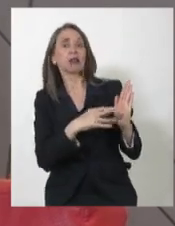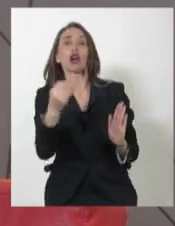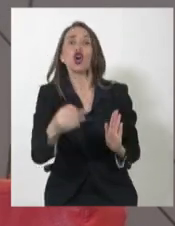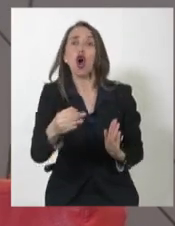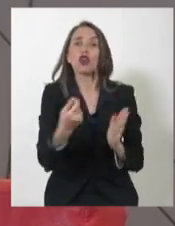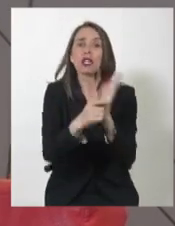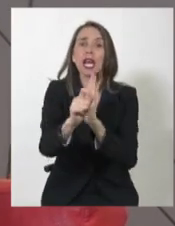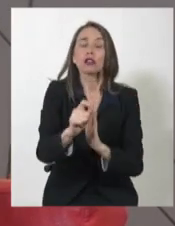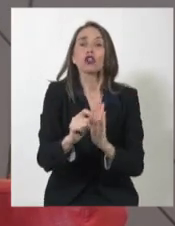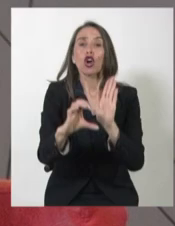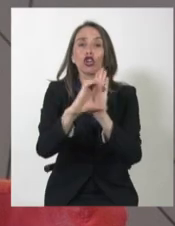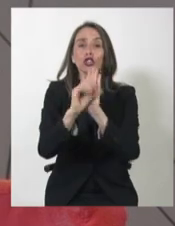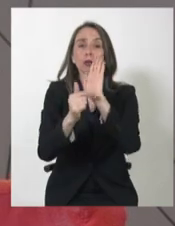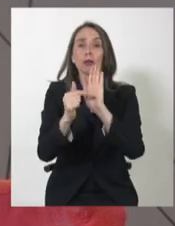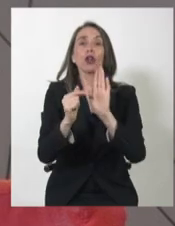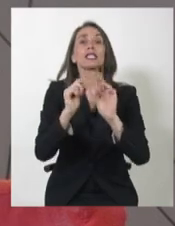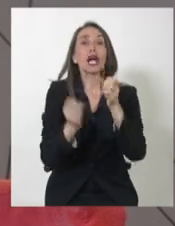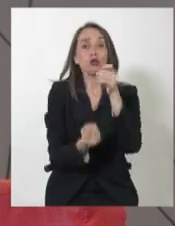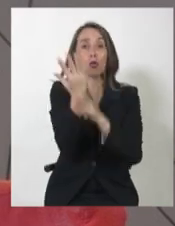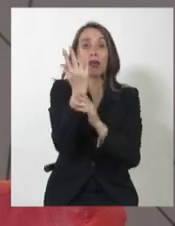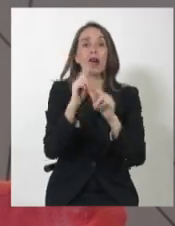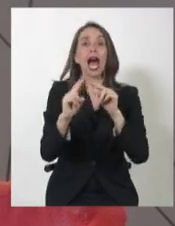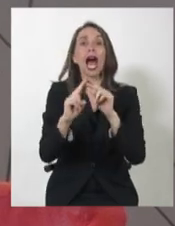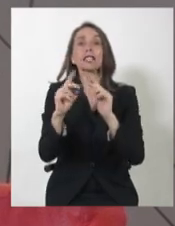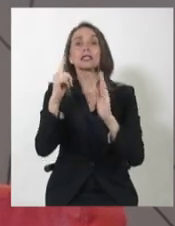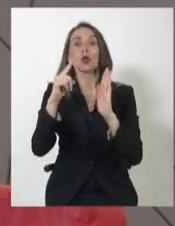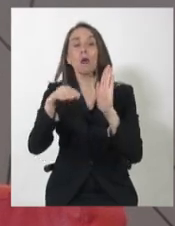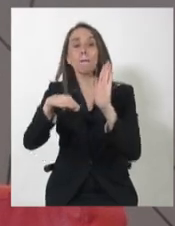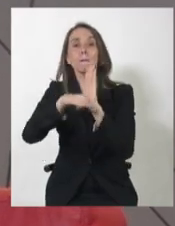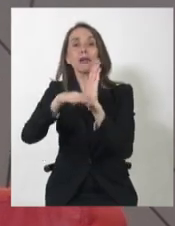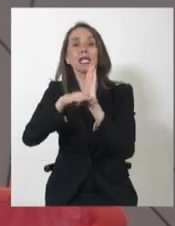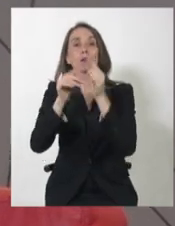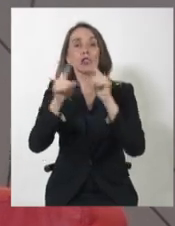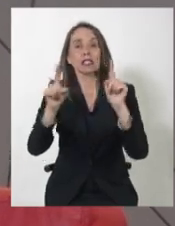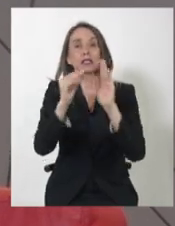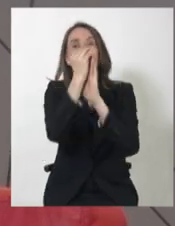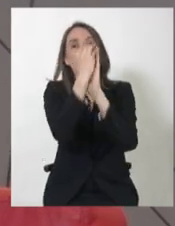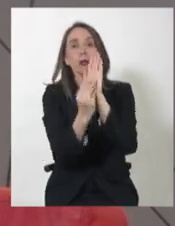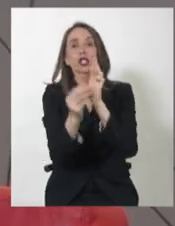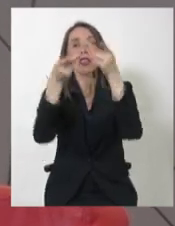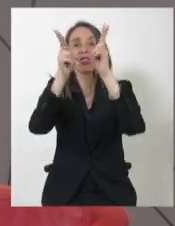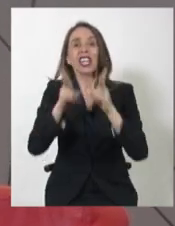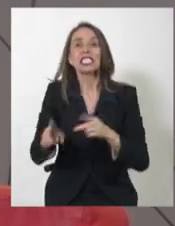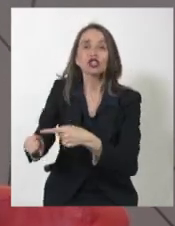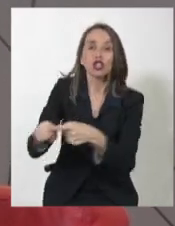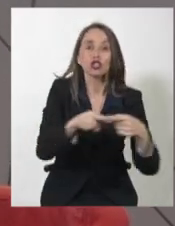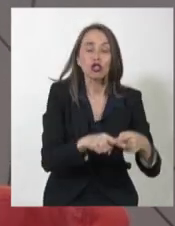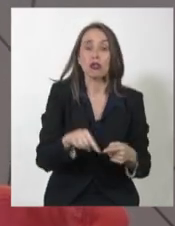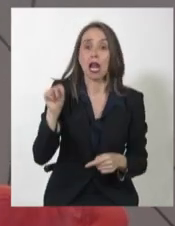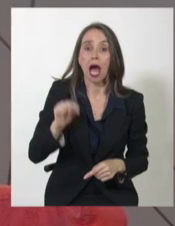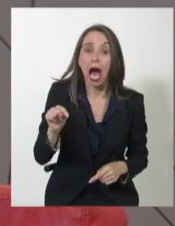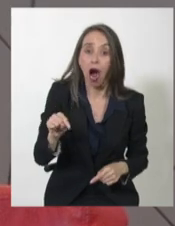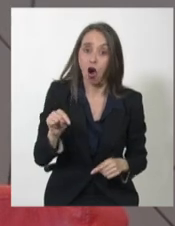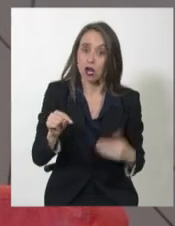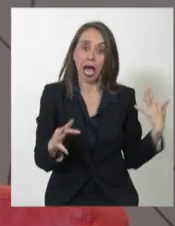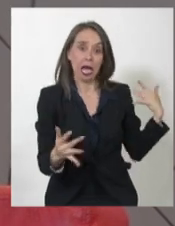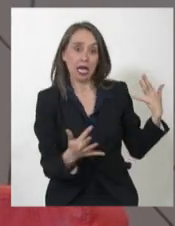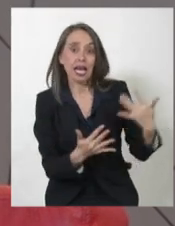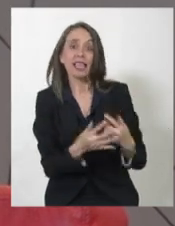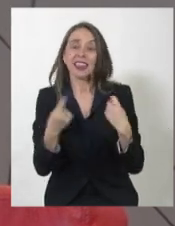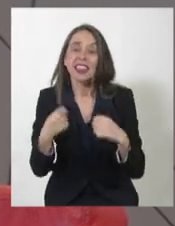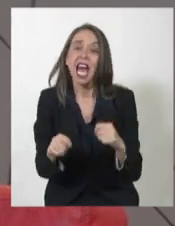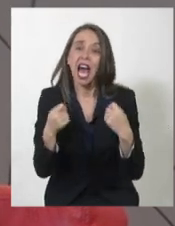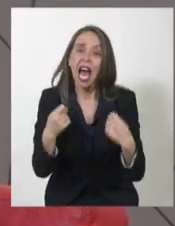para el día de mañana un piso diferente y sobre todo desde la perspectiva de los derechos sociales. Porque hoy día, cada vez que se han intentado